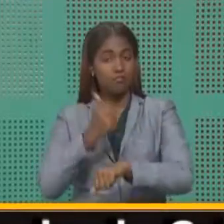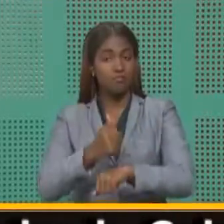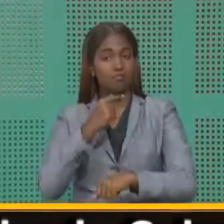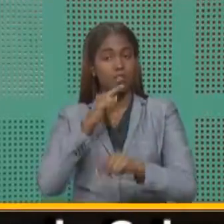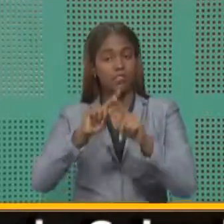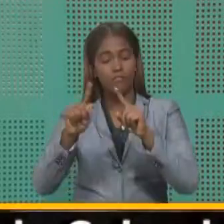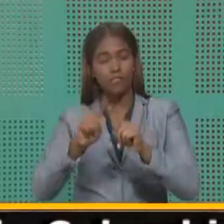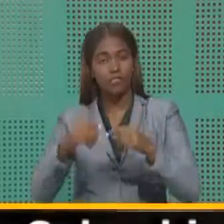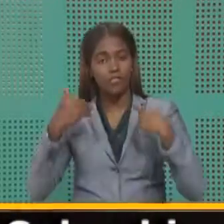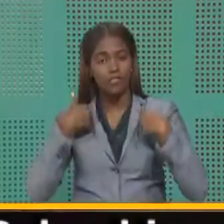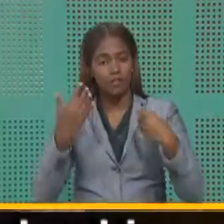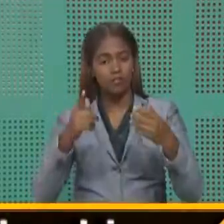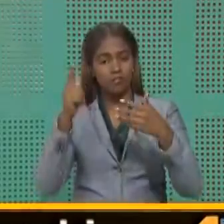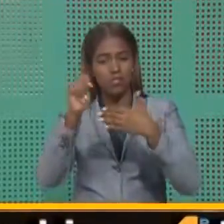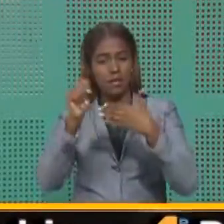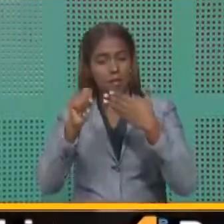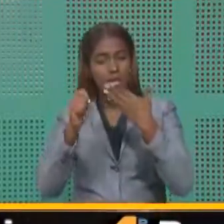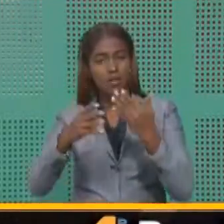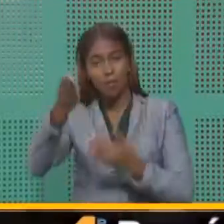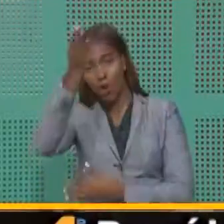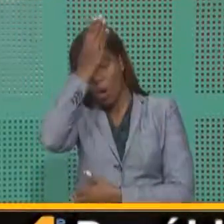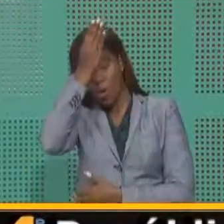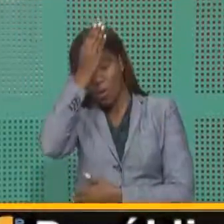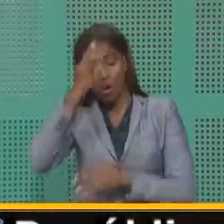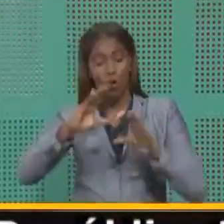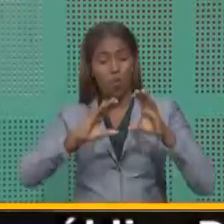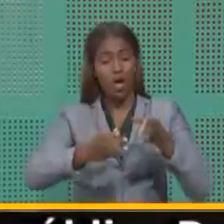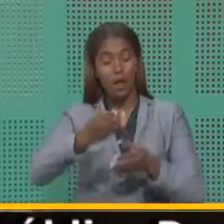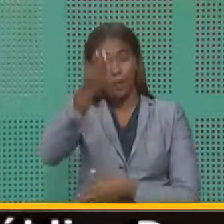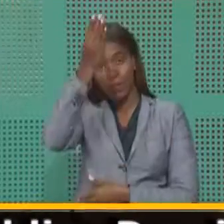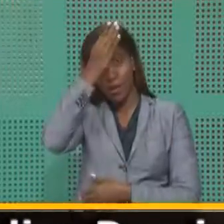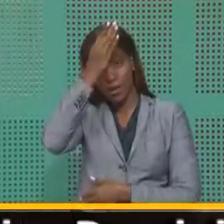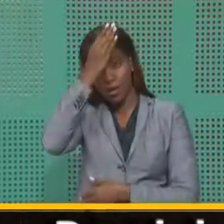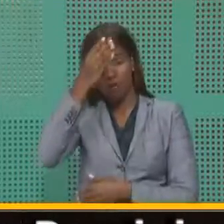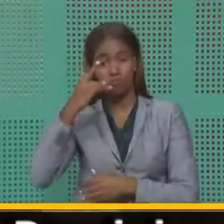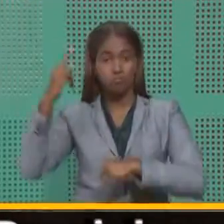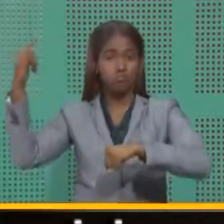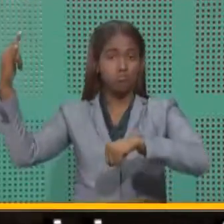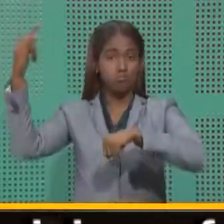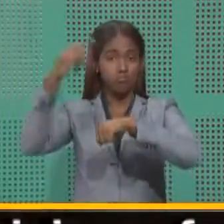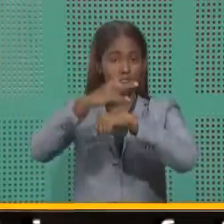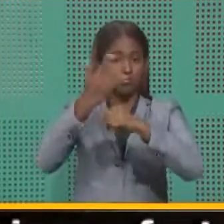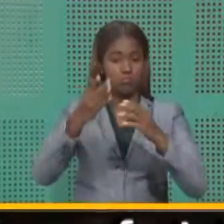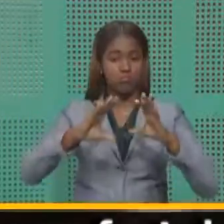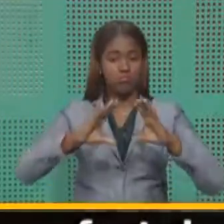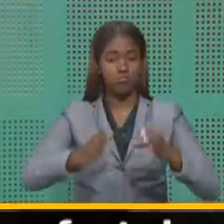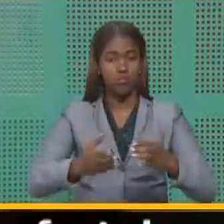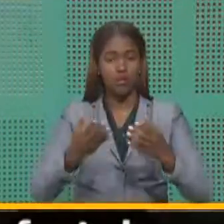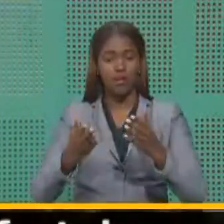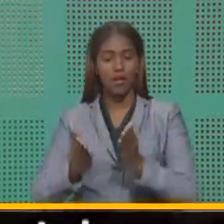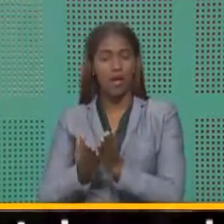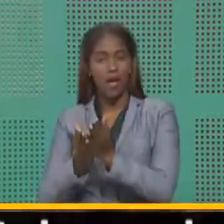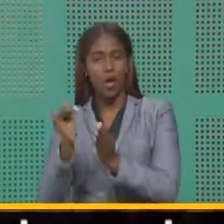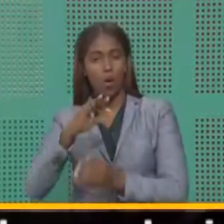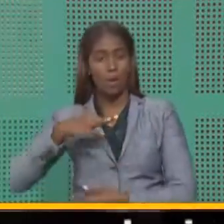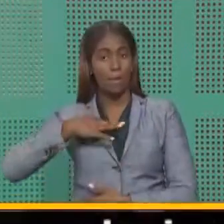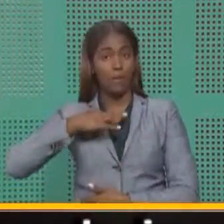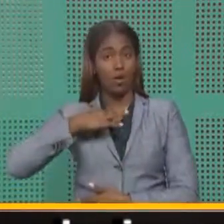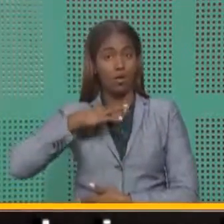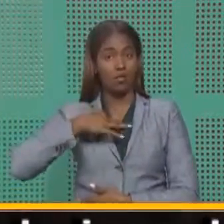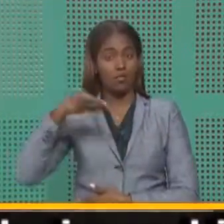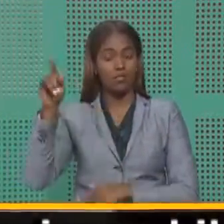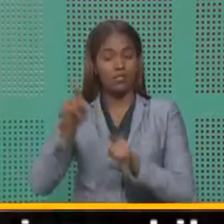los distintos tipos de bomberos cuerpos de bomberos aeronáuticos forestales navales y voluntarios